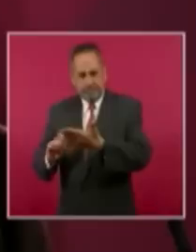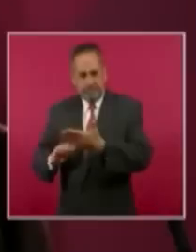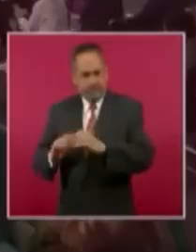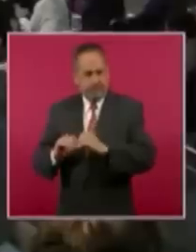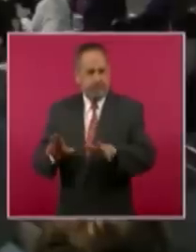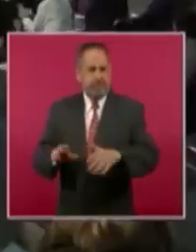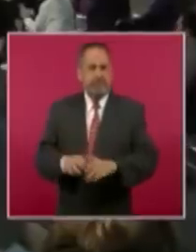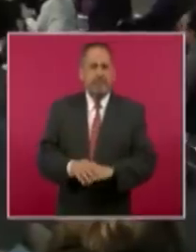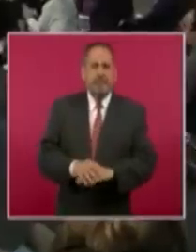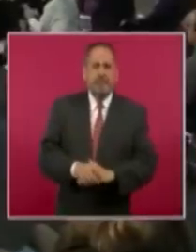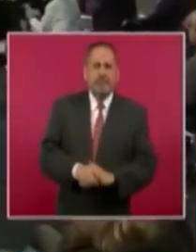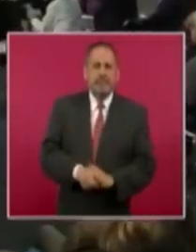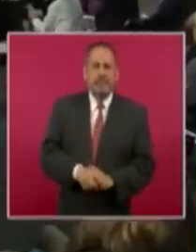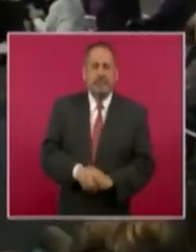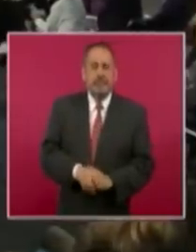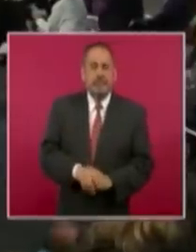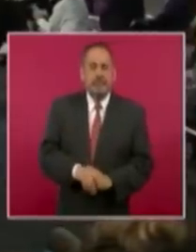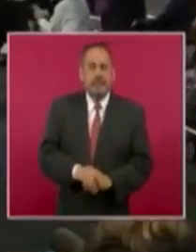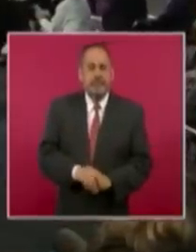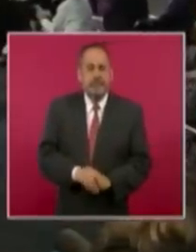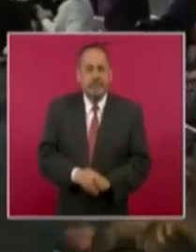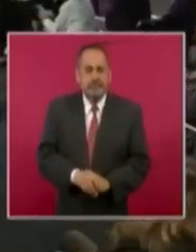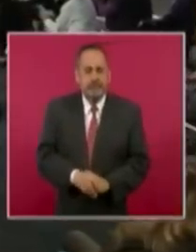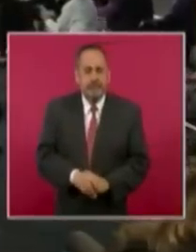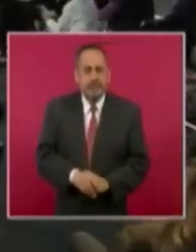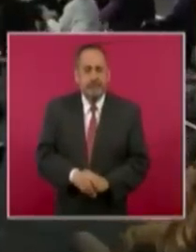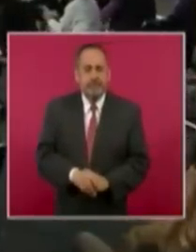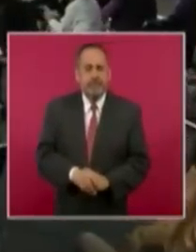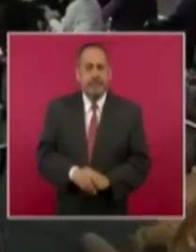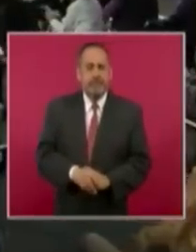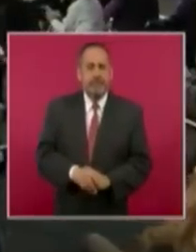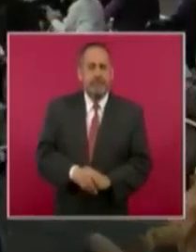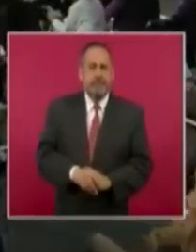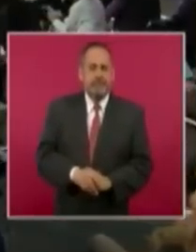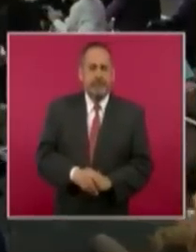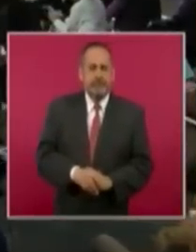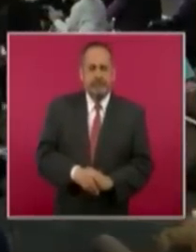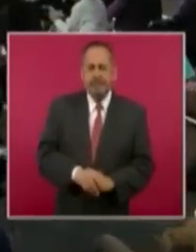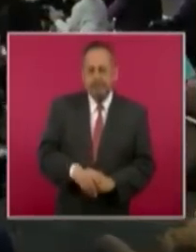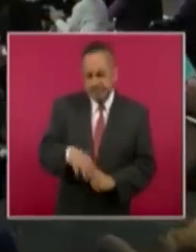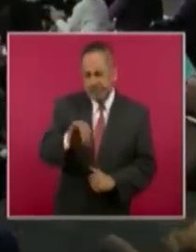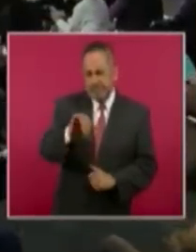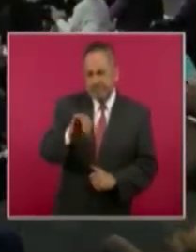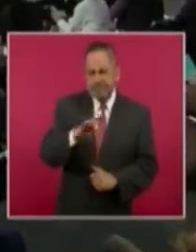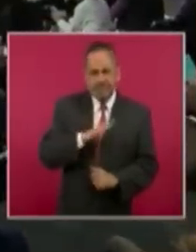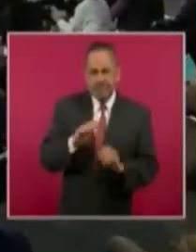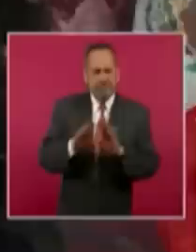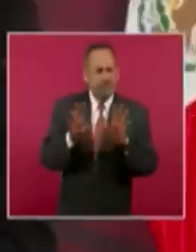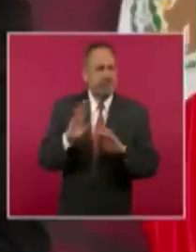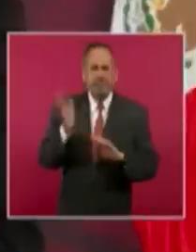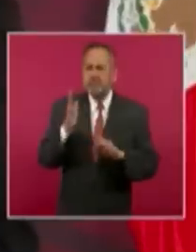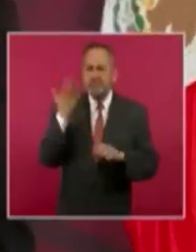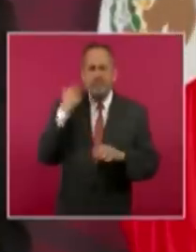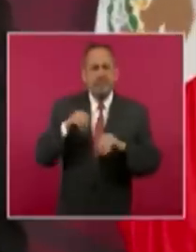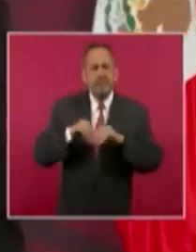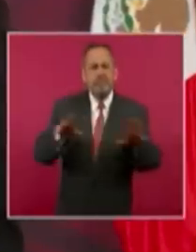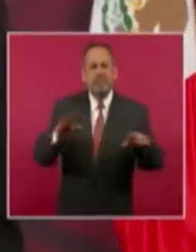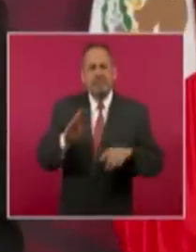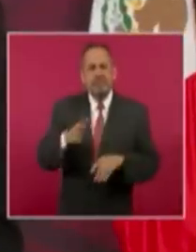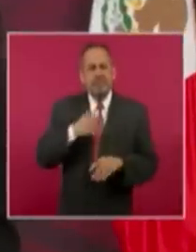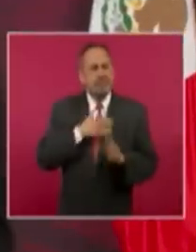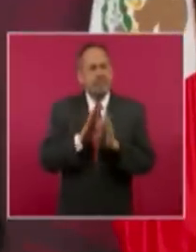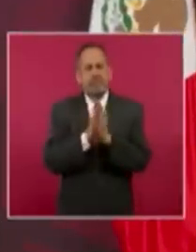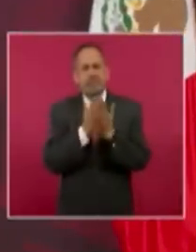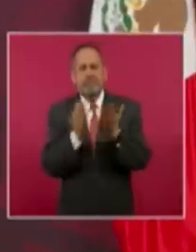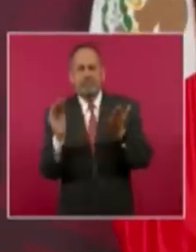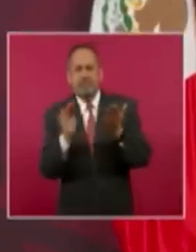depende que están adelantado esté al caso judicial contra Moreno En un momento tal vez diga sí que los ponga el pan y después Ojalá